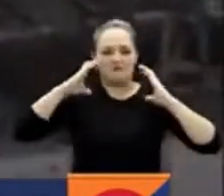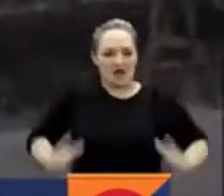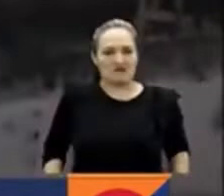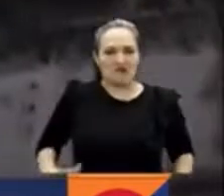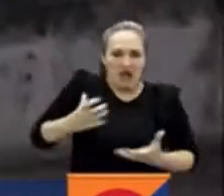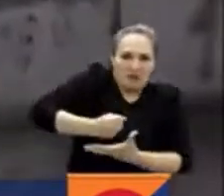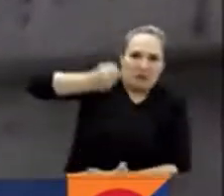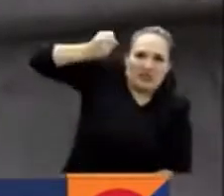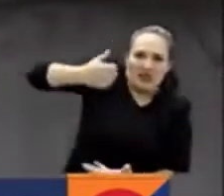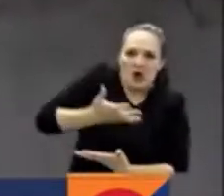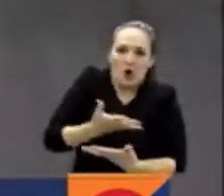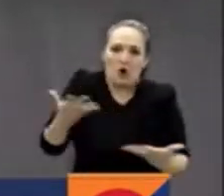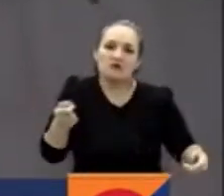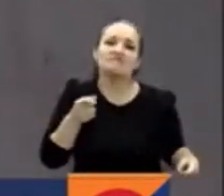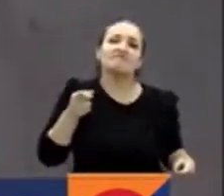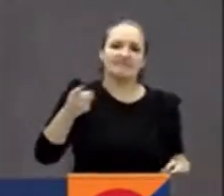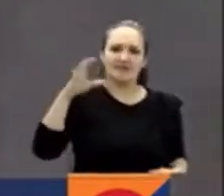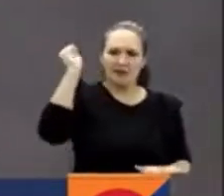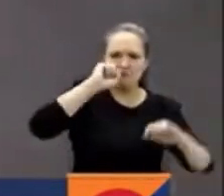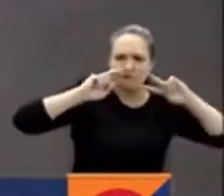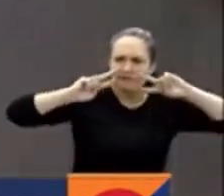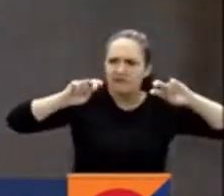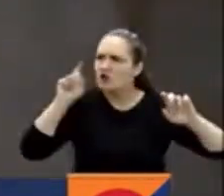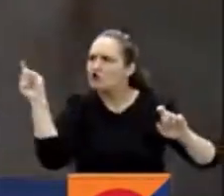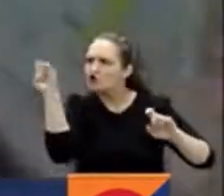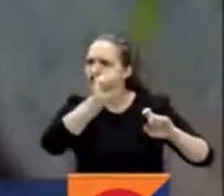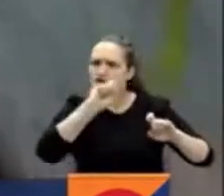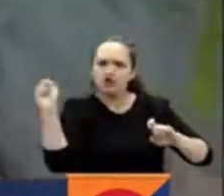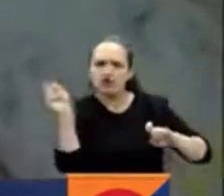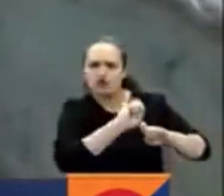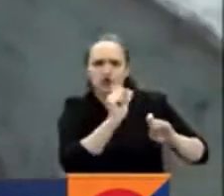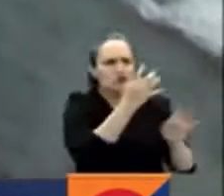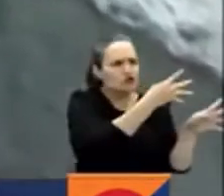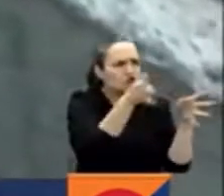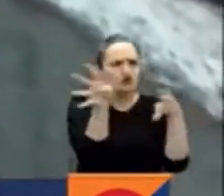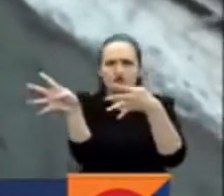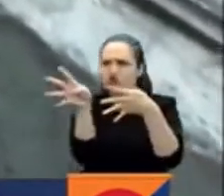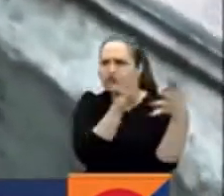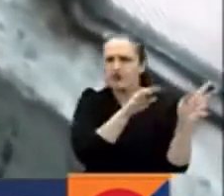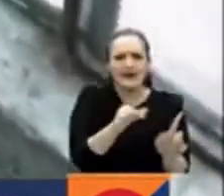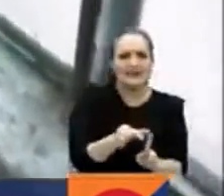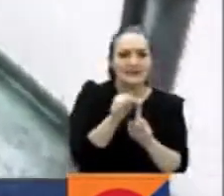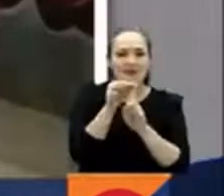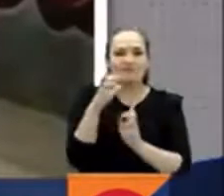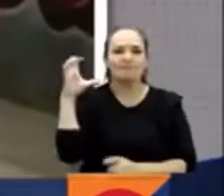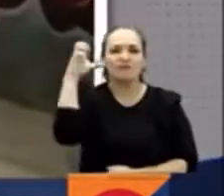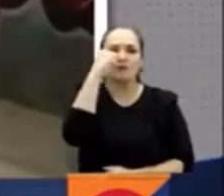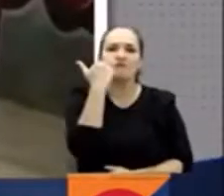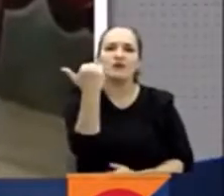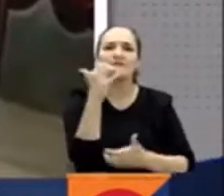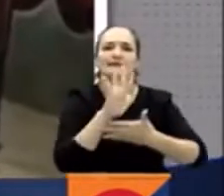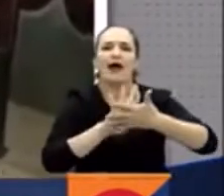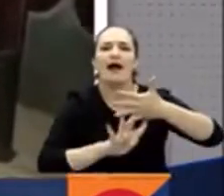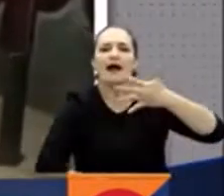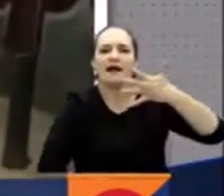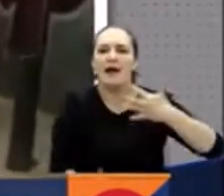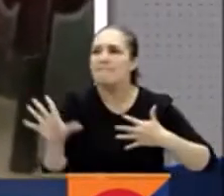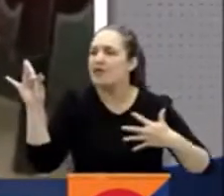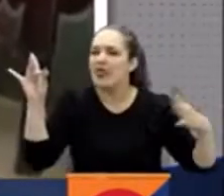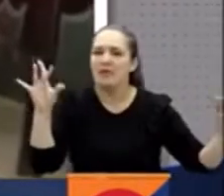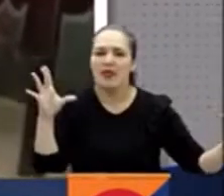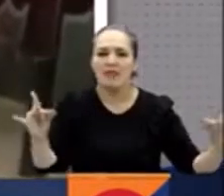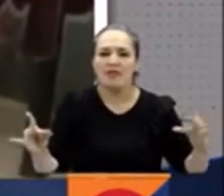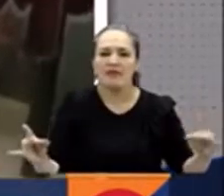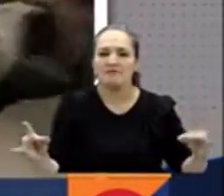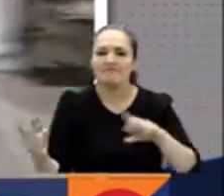humanos. Aquí, expertos con reactivos utilizados por el laboratorio de exploración de la policía hallaron rastros de sangre que coinciden con la de los